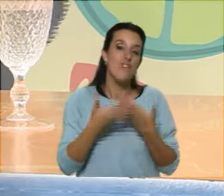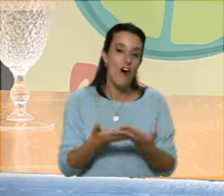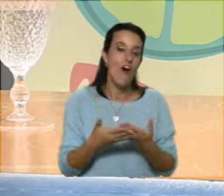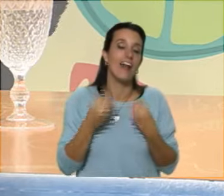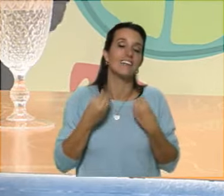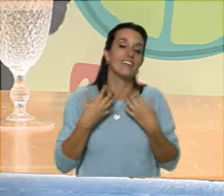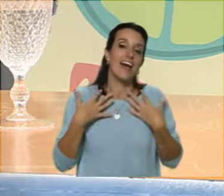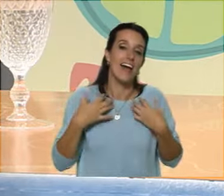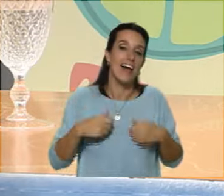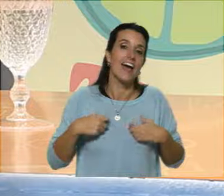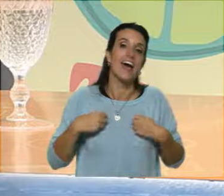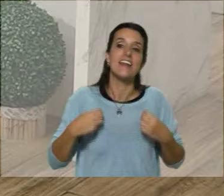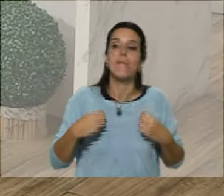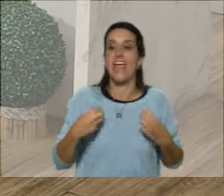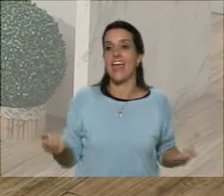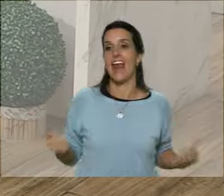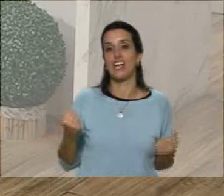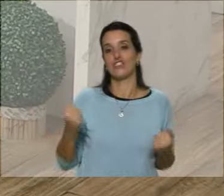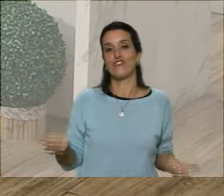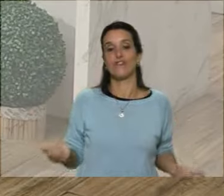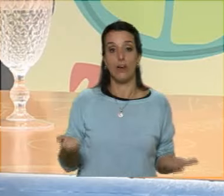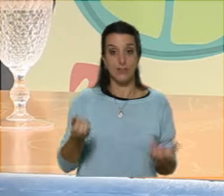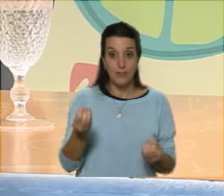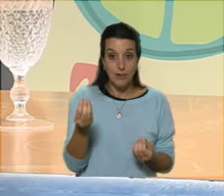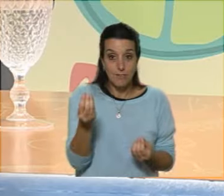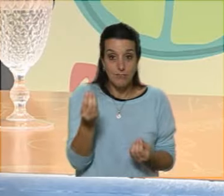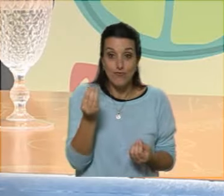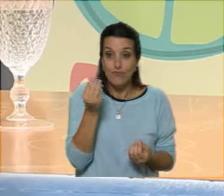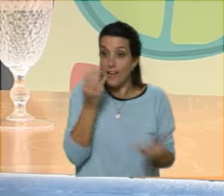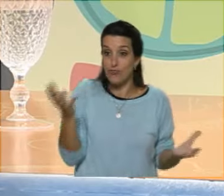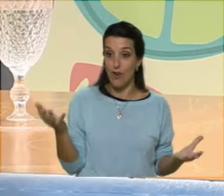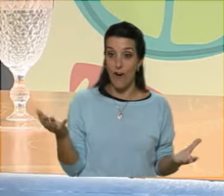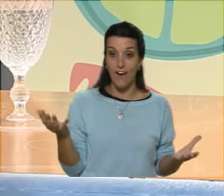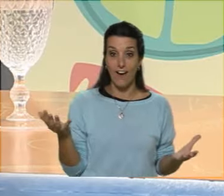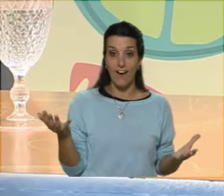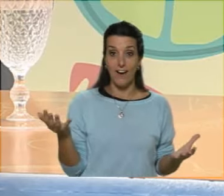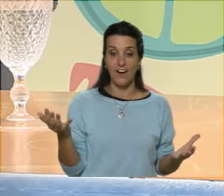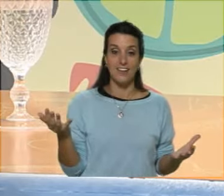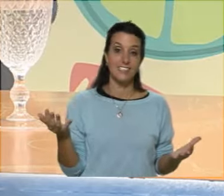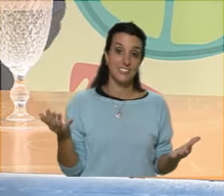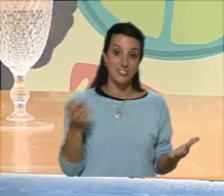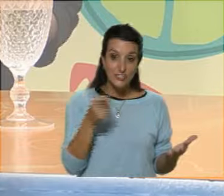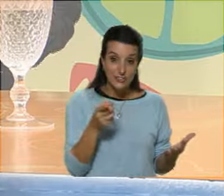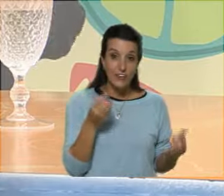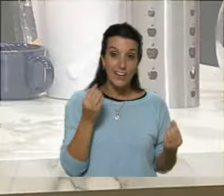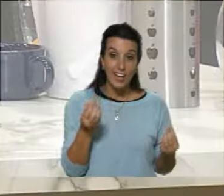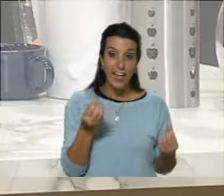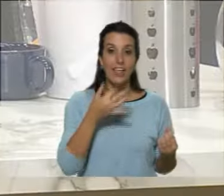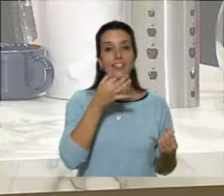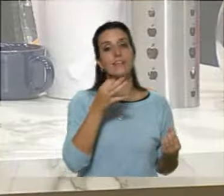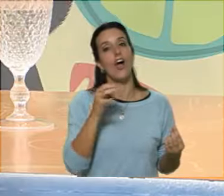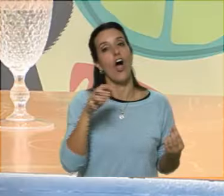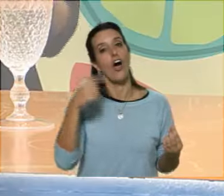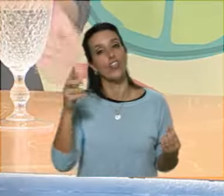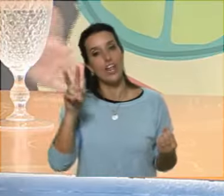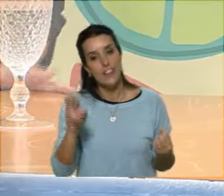camiseta, hacia el hincha. Le dio un beso, estaba agradecido. Vos estás hablando de otra cosa, pero bueno, vos porque